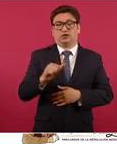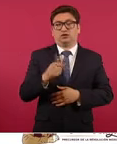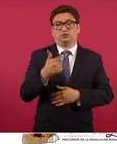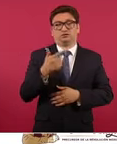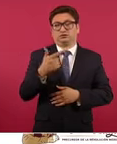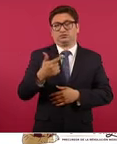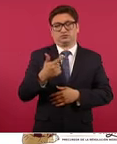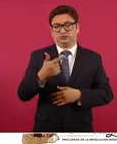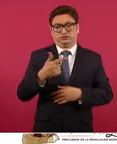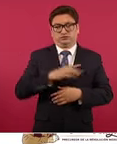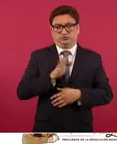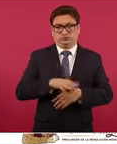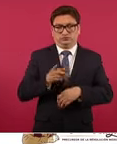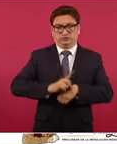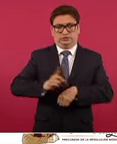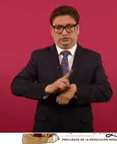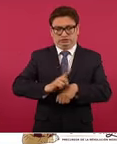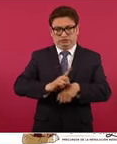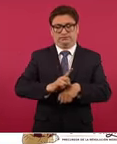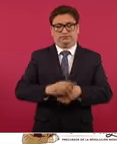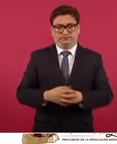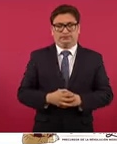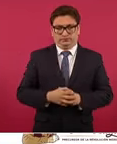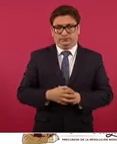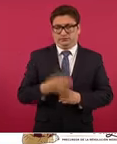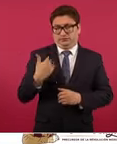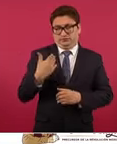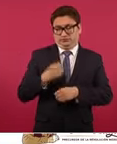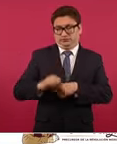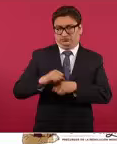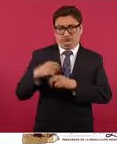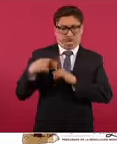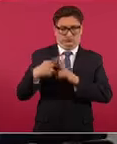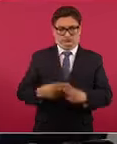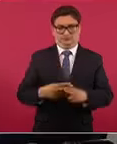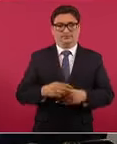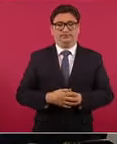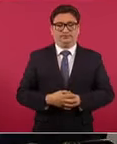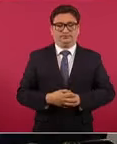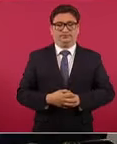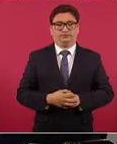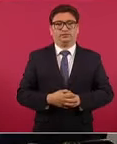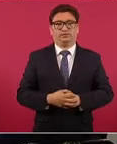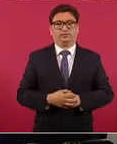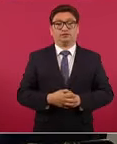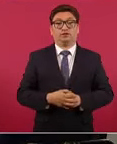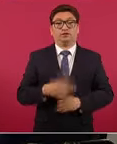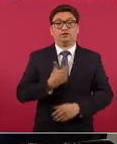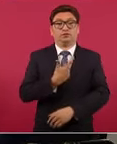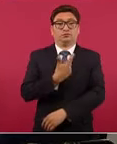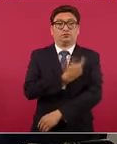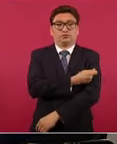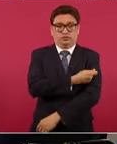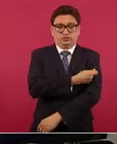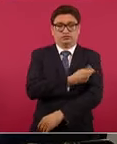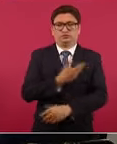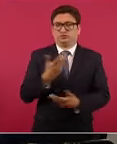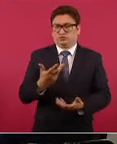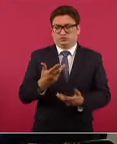diarias en las últimas semanas la vacunación que